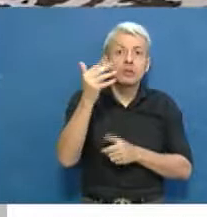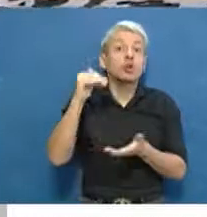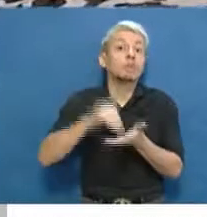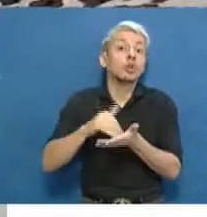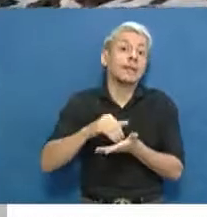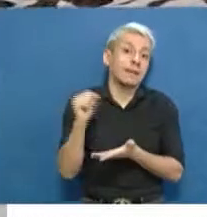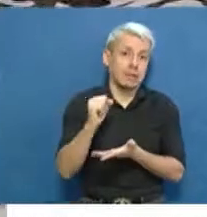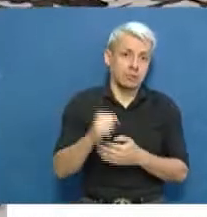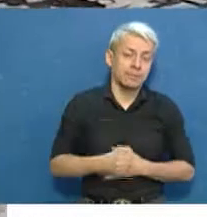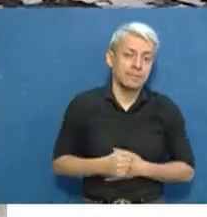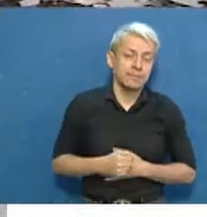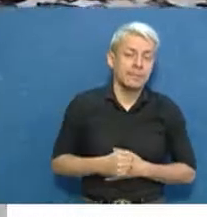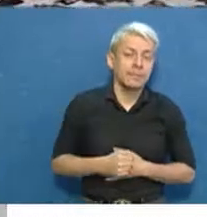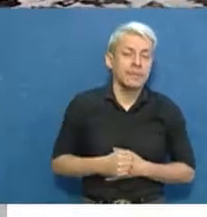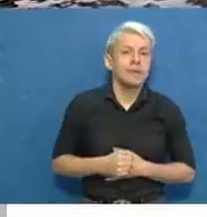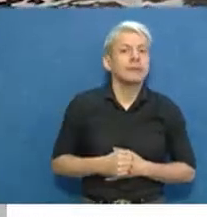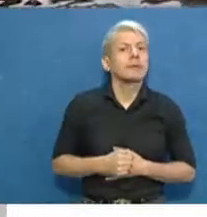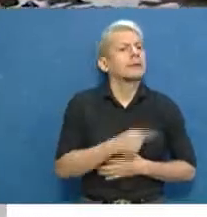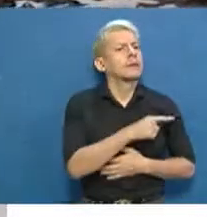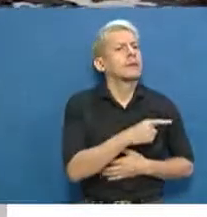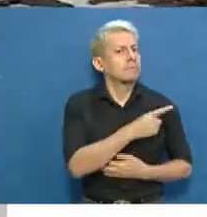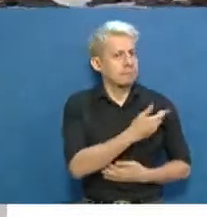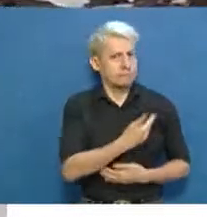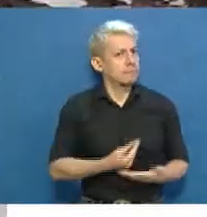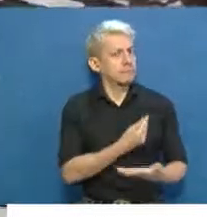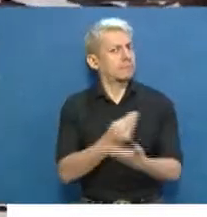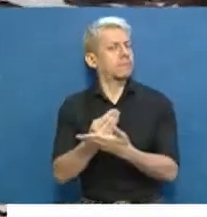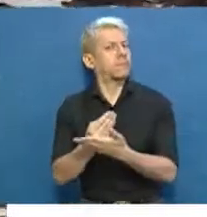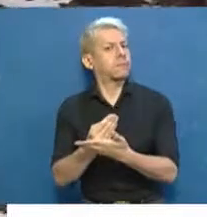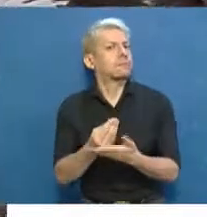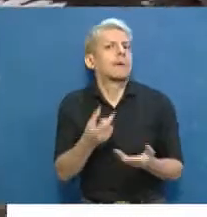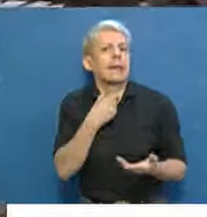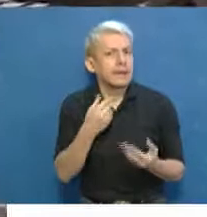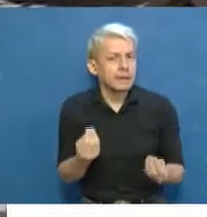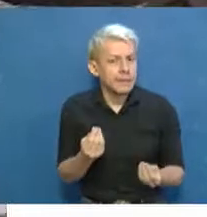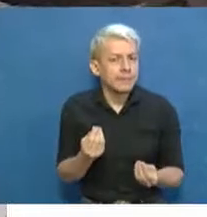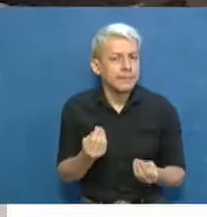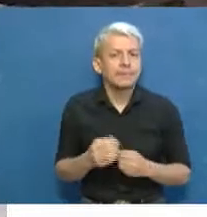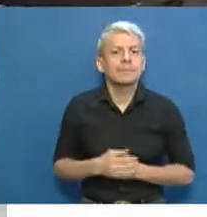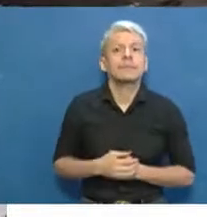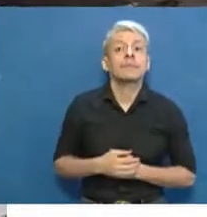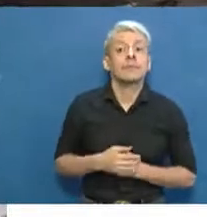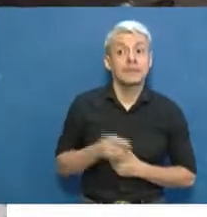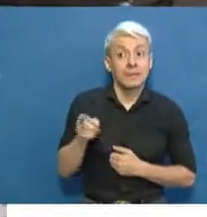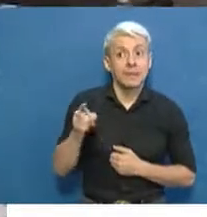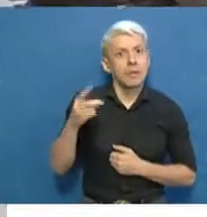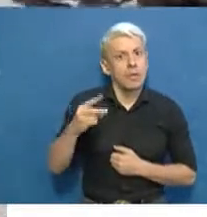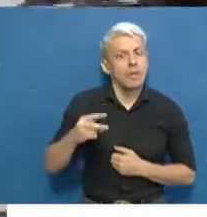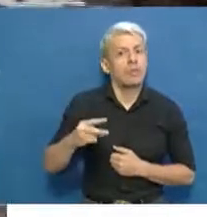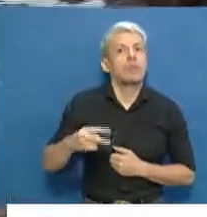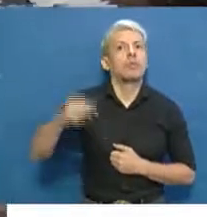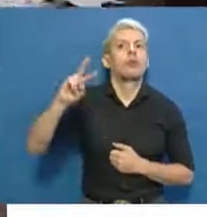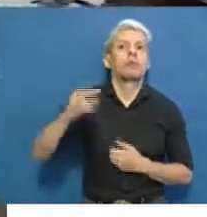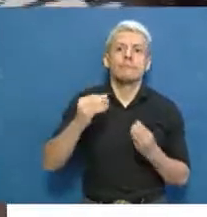pesos. ¿Qué es lo que pretende AMTUS al frente de Vialidad Nacional, Delegación Cuarto Distrito? Que ese número se multiplique por